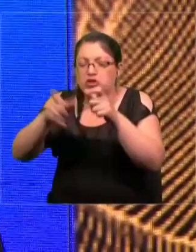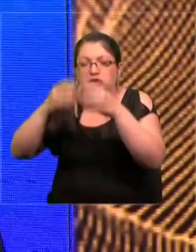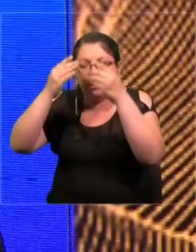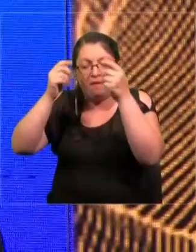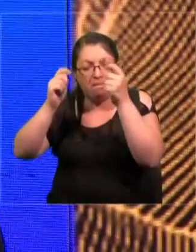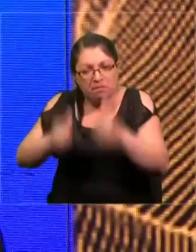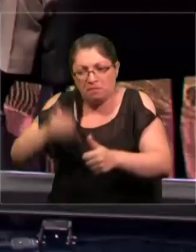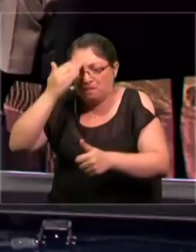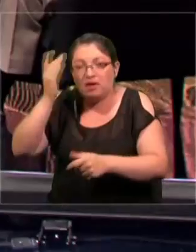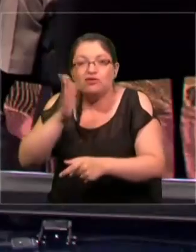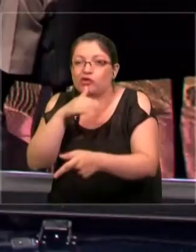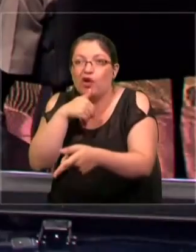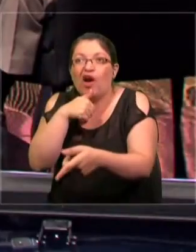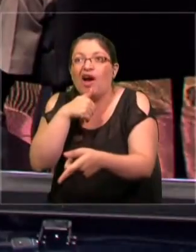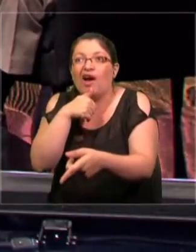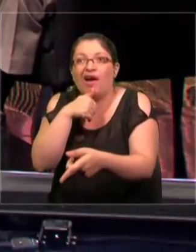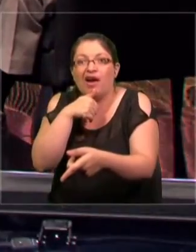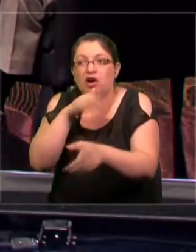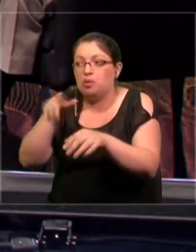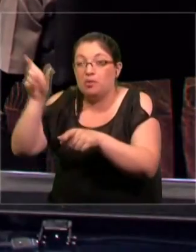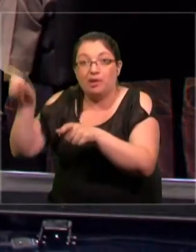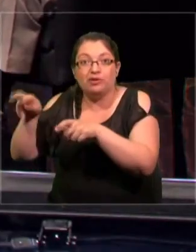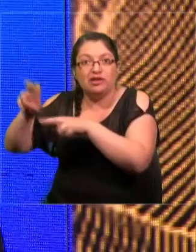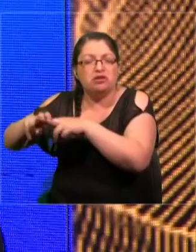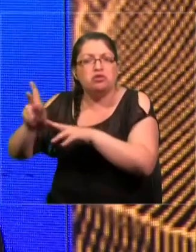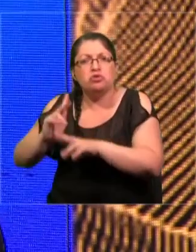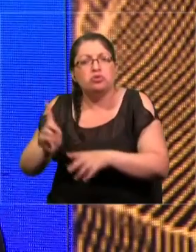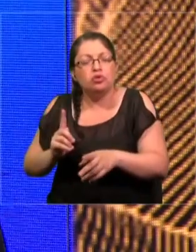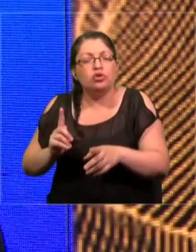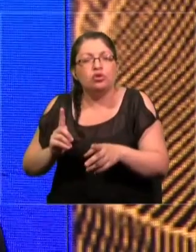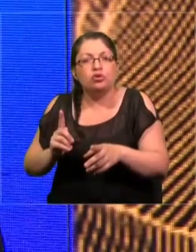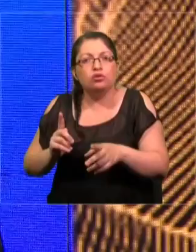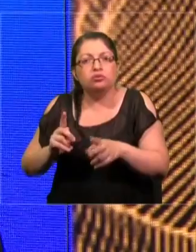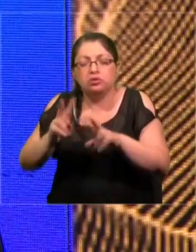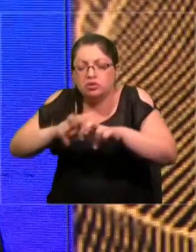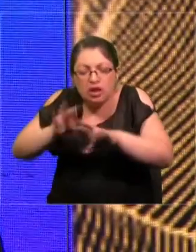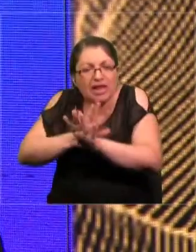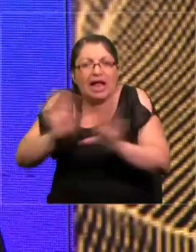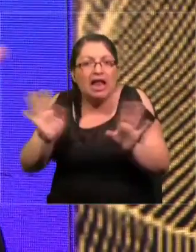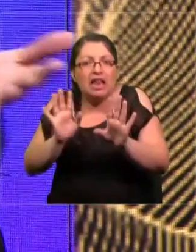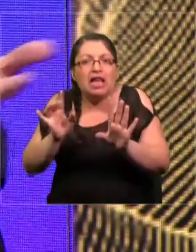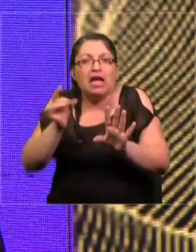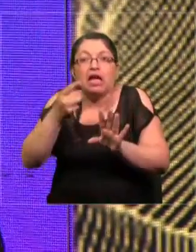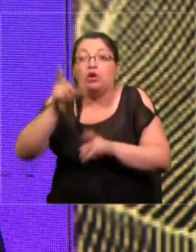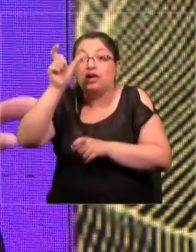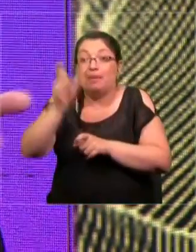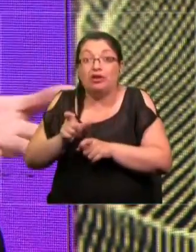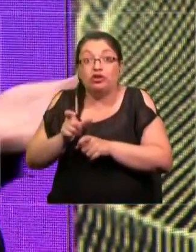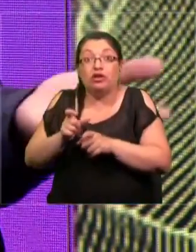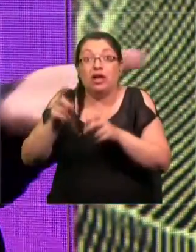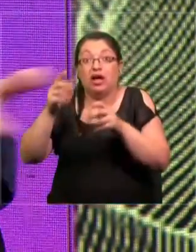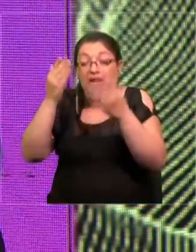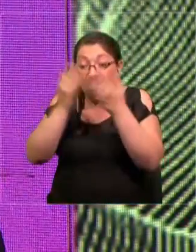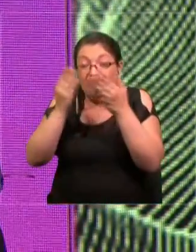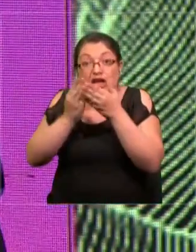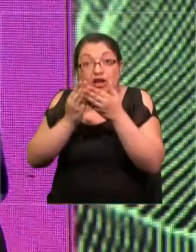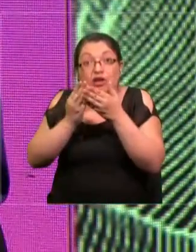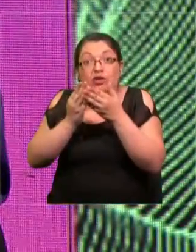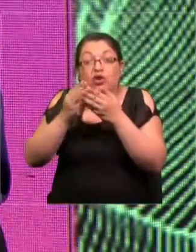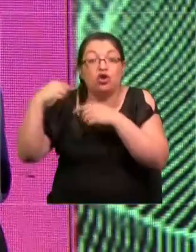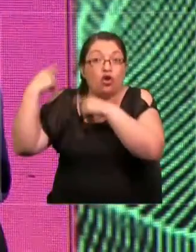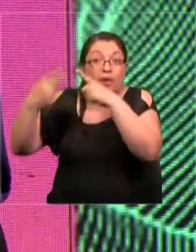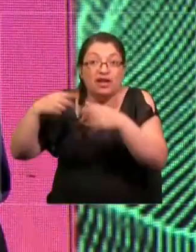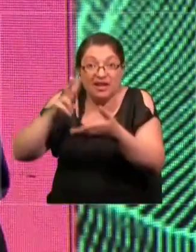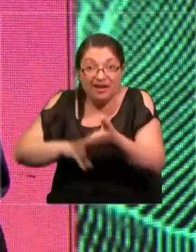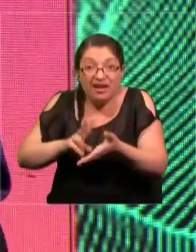acá, no se ha estudiado. Y la única persona que estaba estudiando la historia real del pueblo mestizo, la